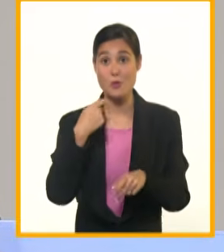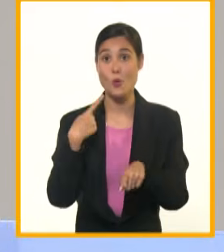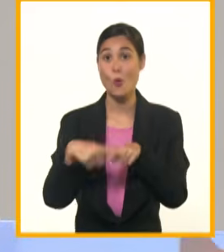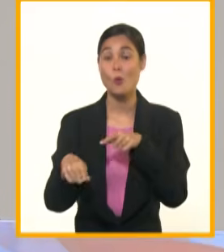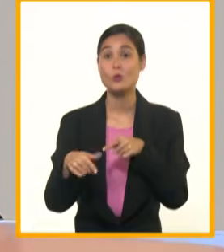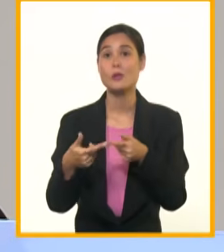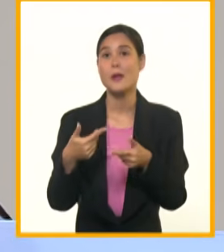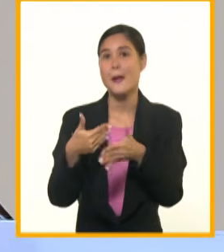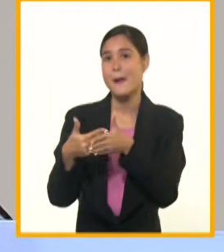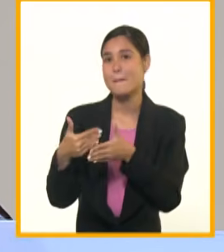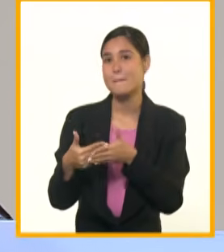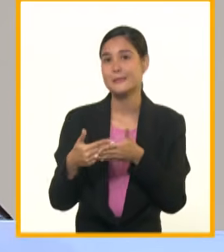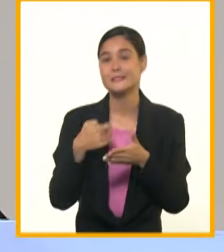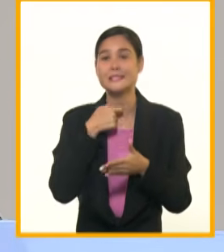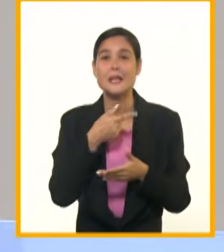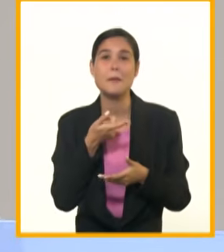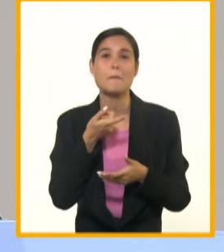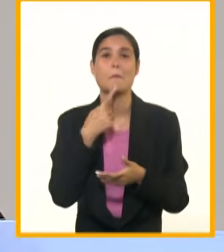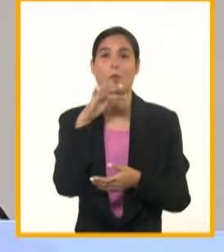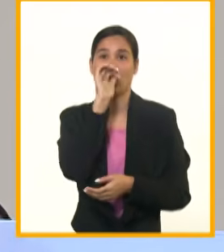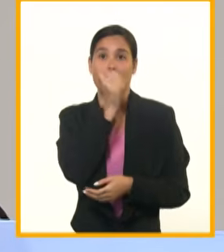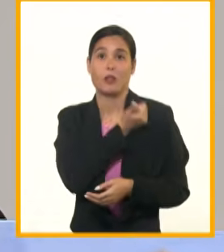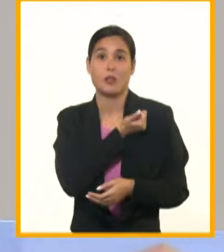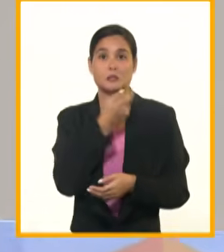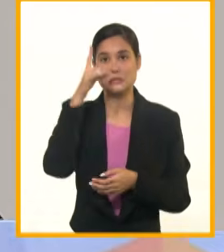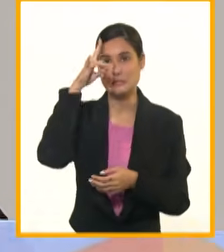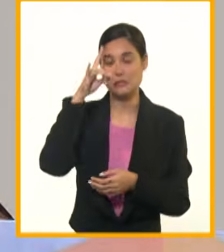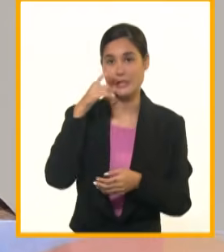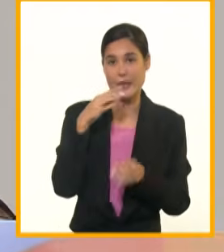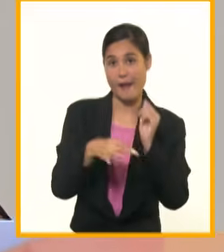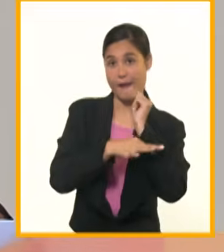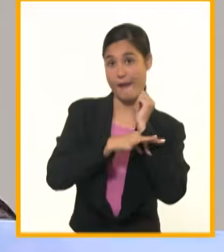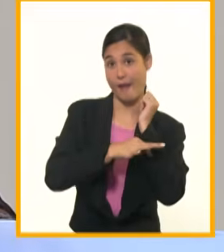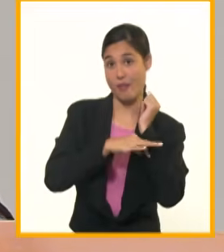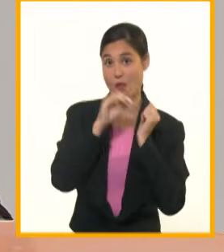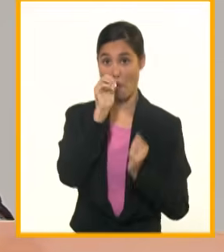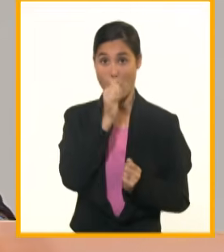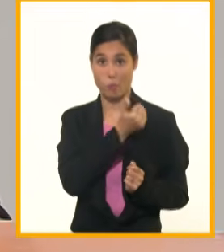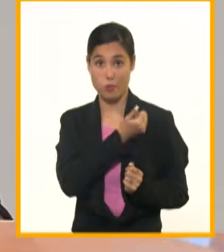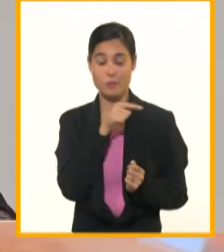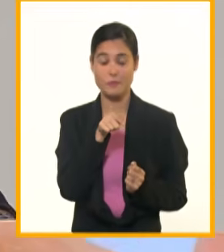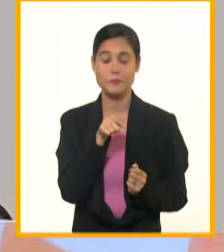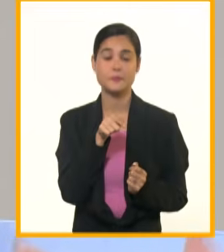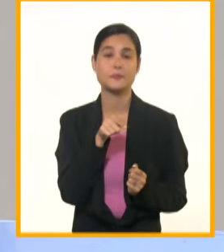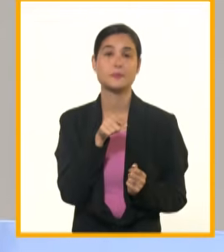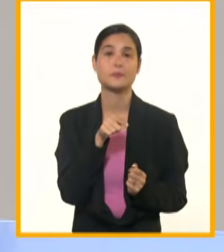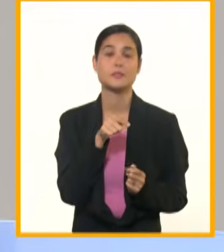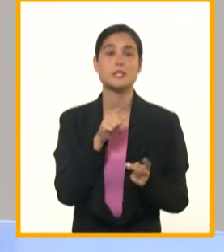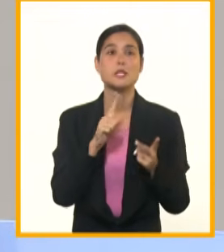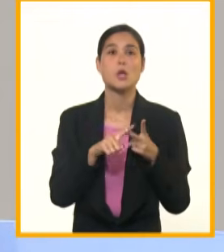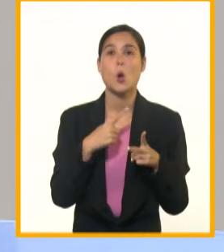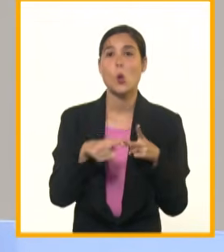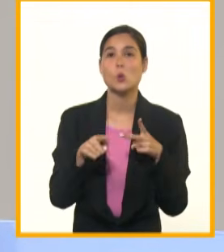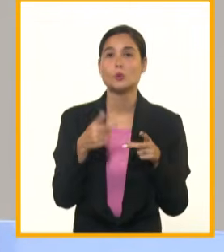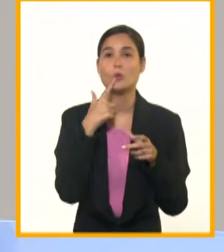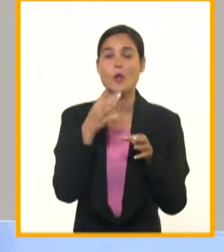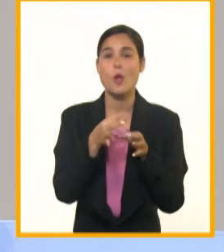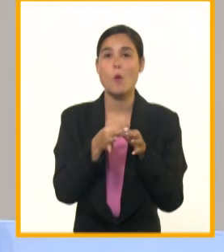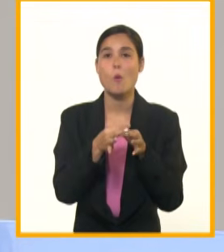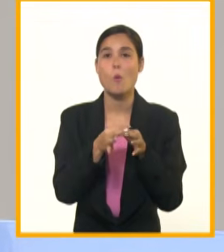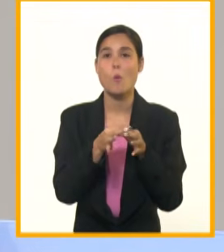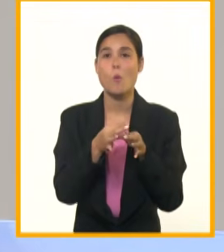en la producción de cerdo aceleradamente, la producción de huevos y lo tradicional que siempre hemos tenido de las